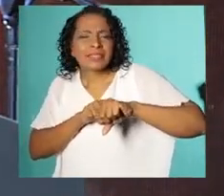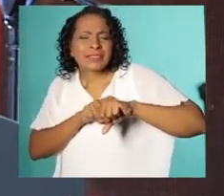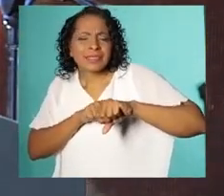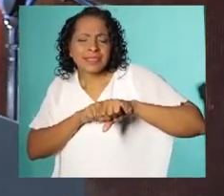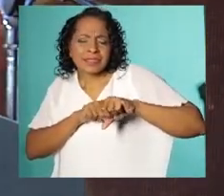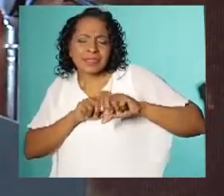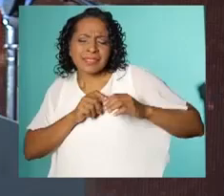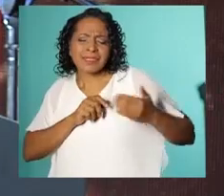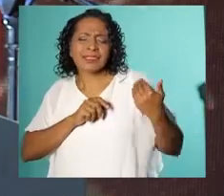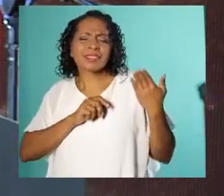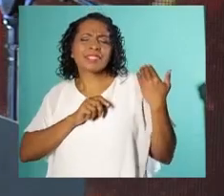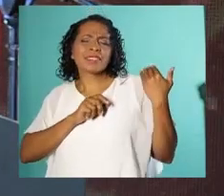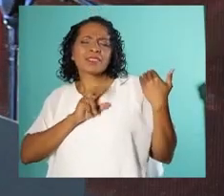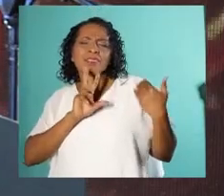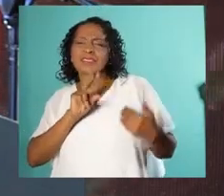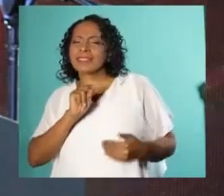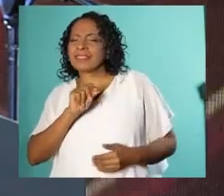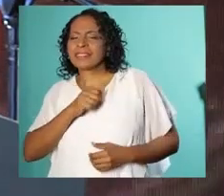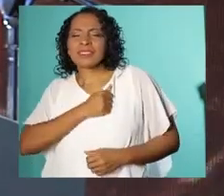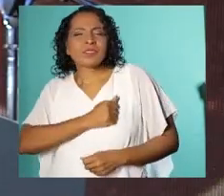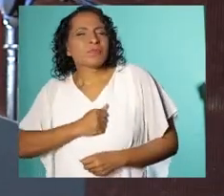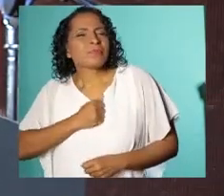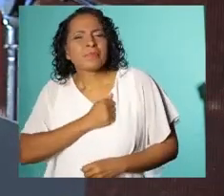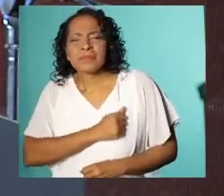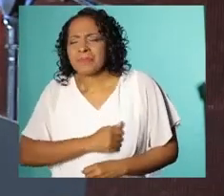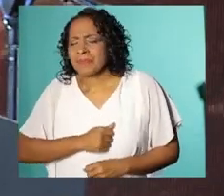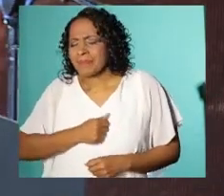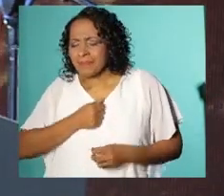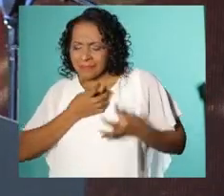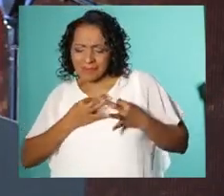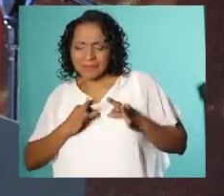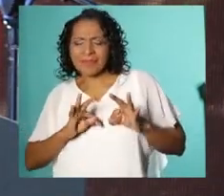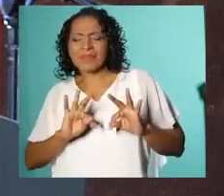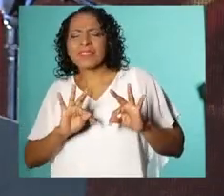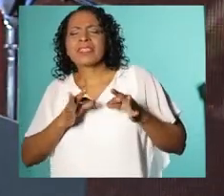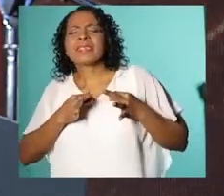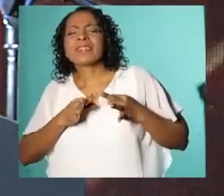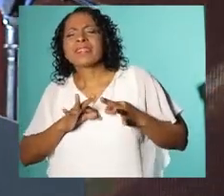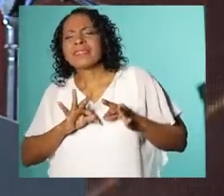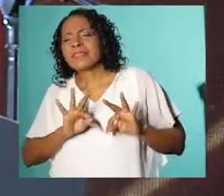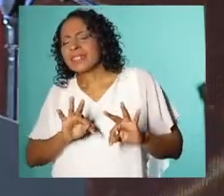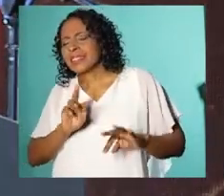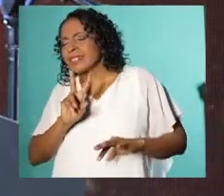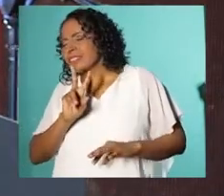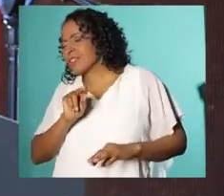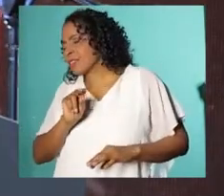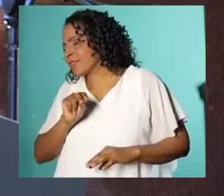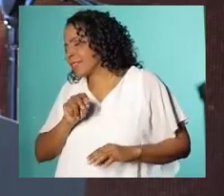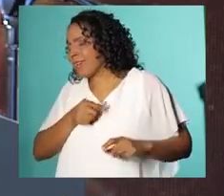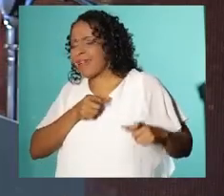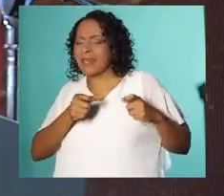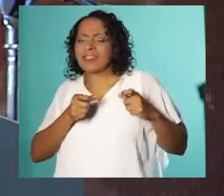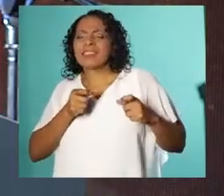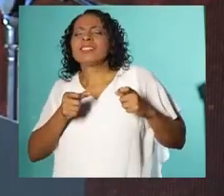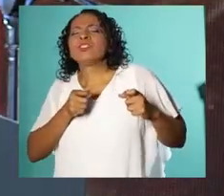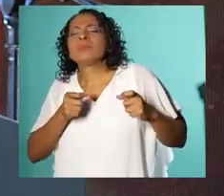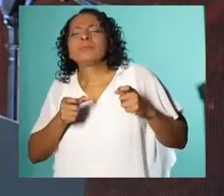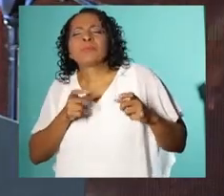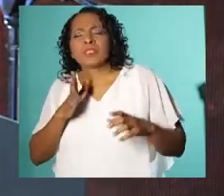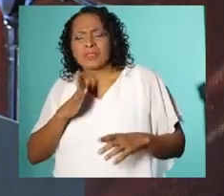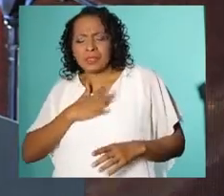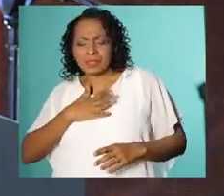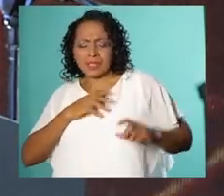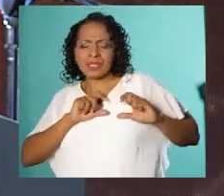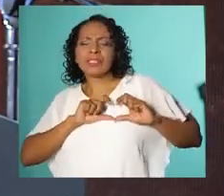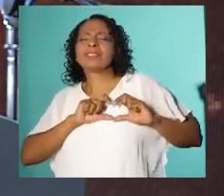1000 km/h, me deja atrás y no perdona. Por más que intente, no lo puedo